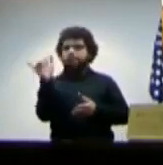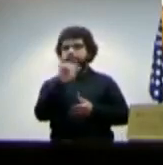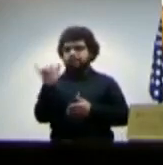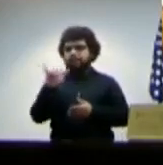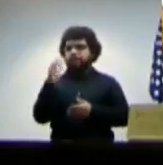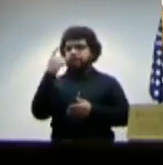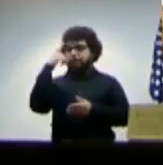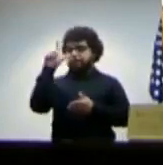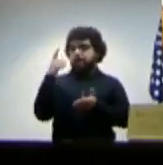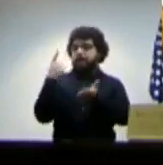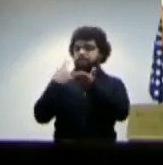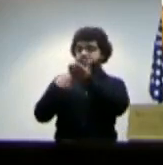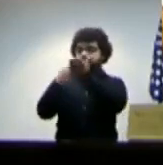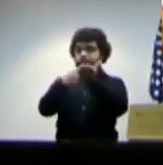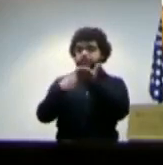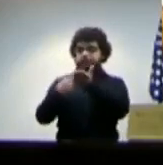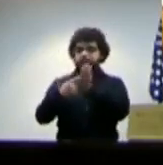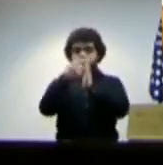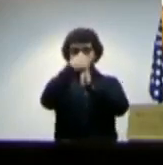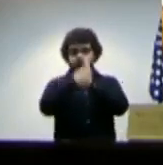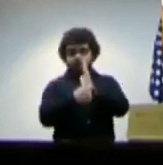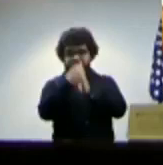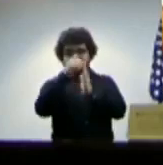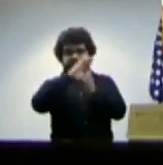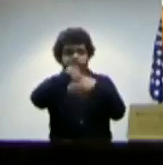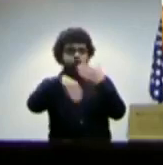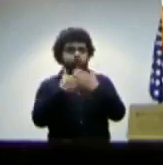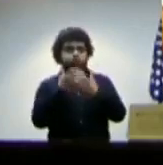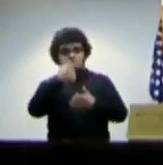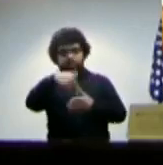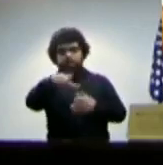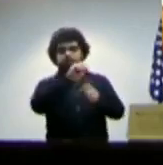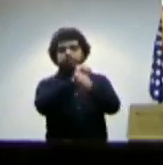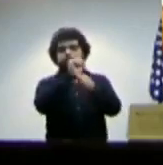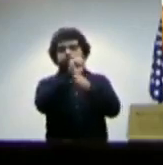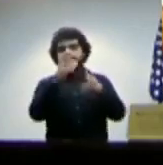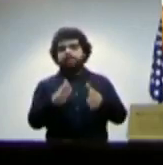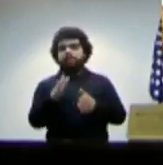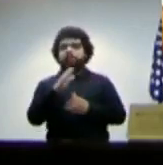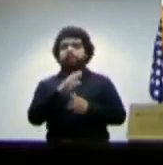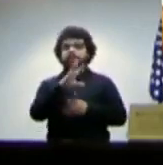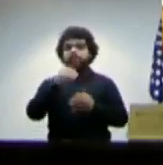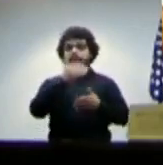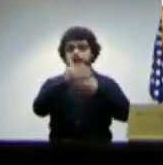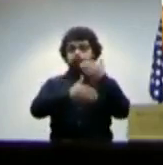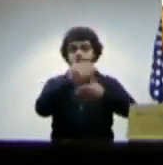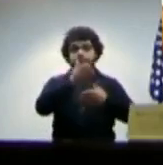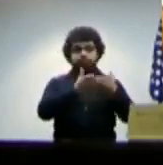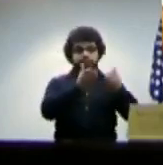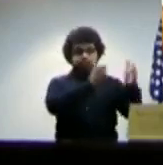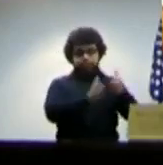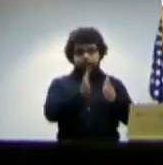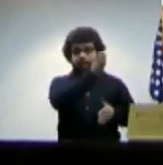estos compañeros y de la situación del plan de movilidad. Entiendo que también está citado